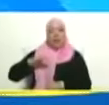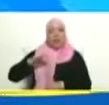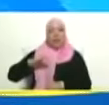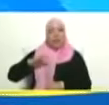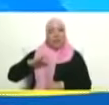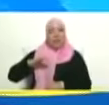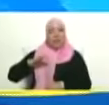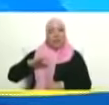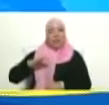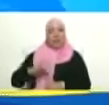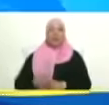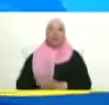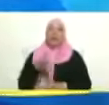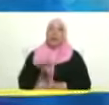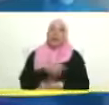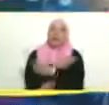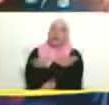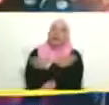también.